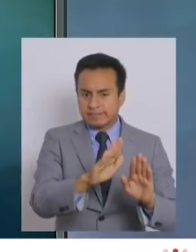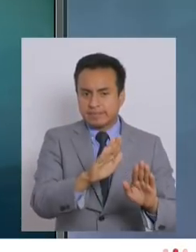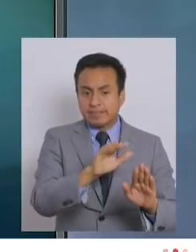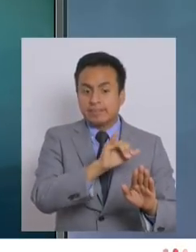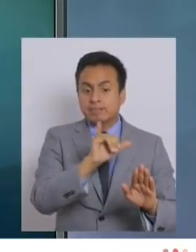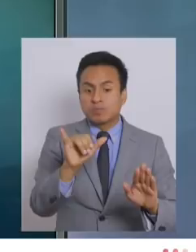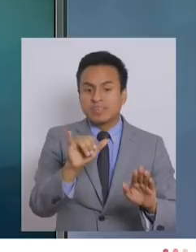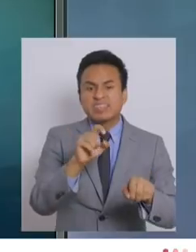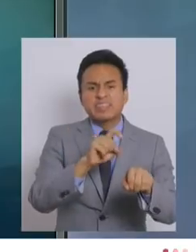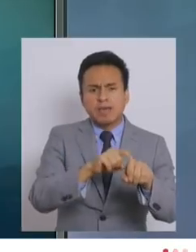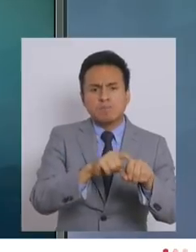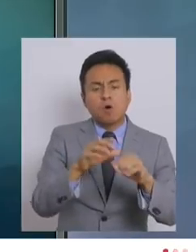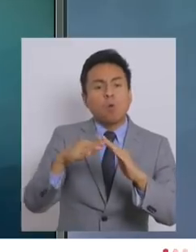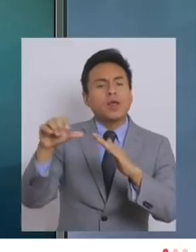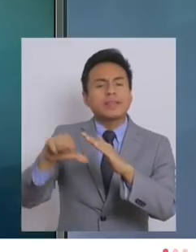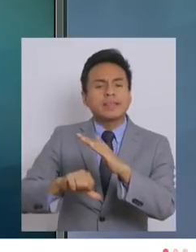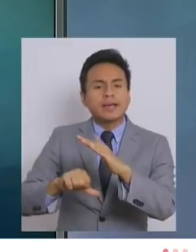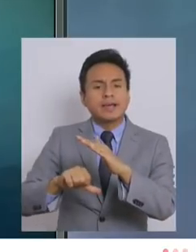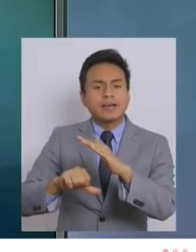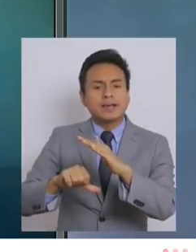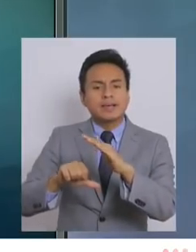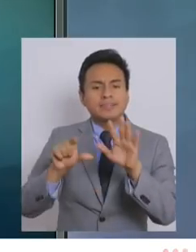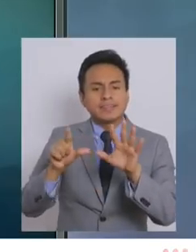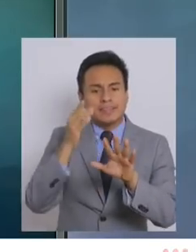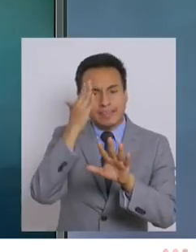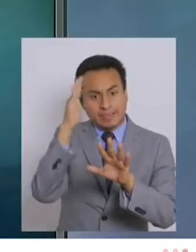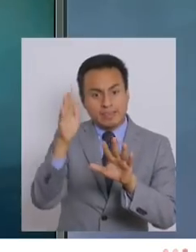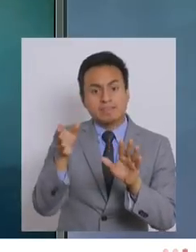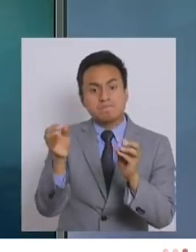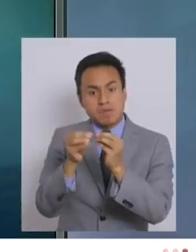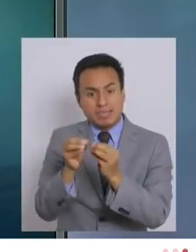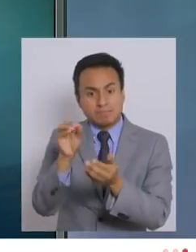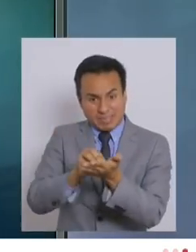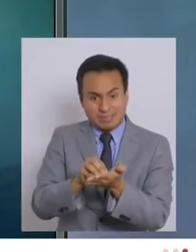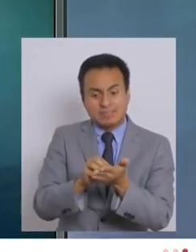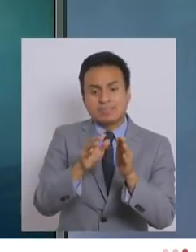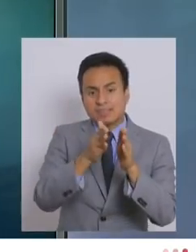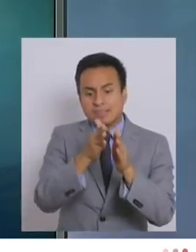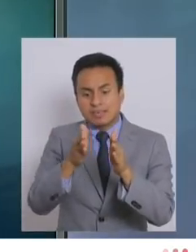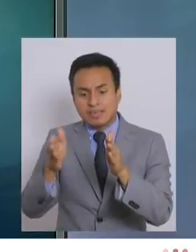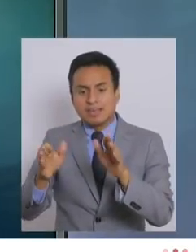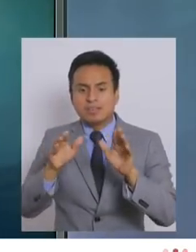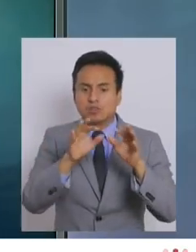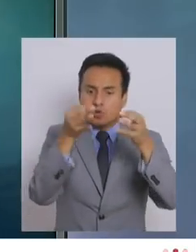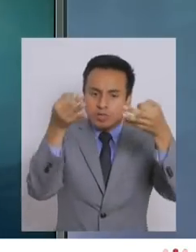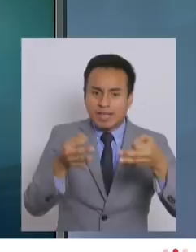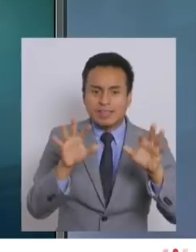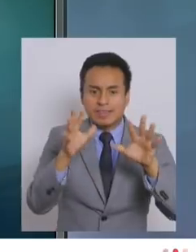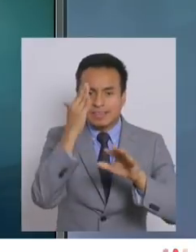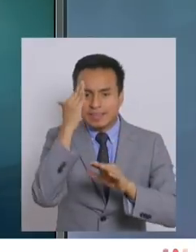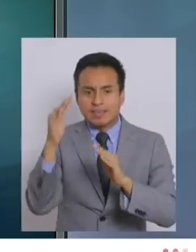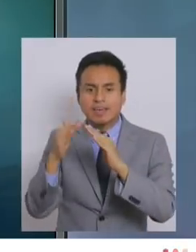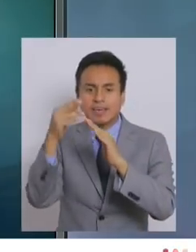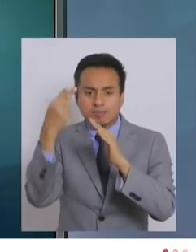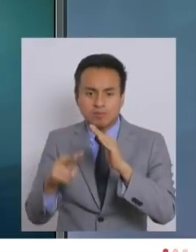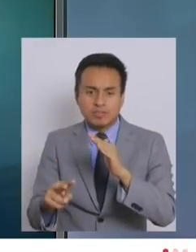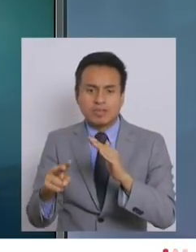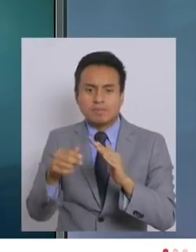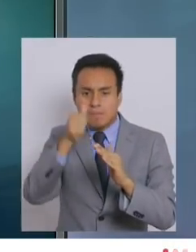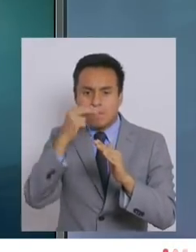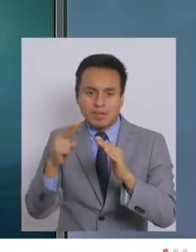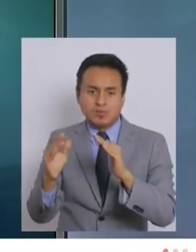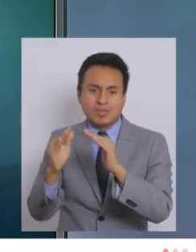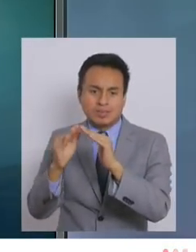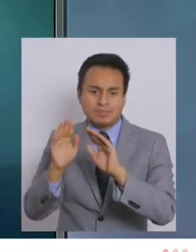cumplir el resto de la cuarentena es decir siete días adicionales para cumplir sus 10 días de cuarentena en su residencia particular